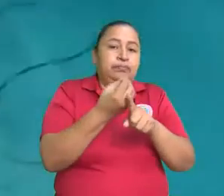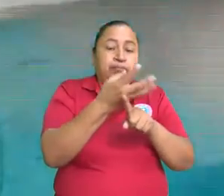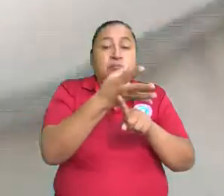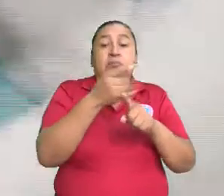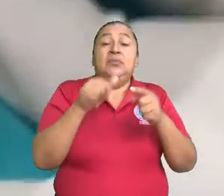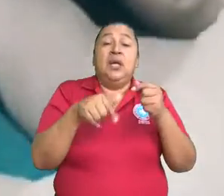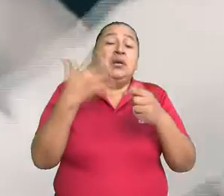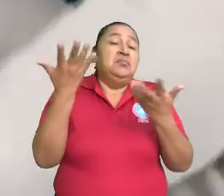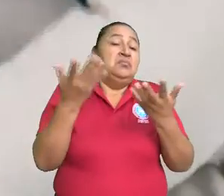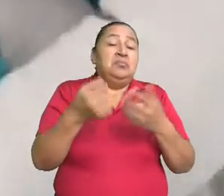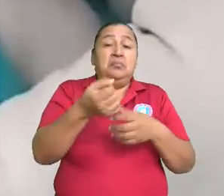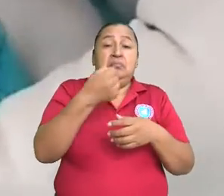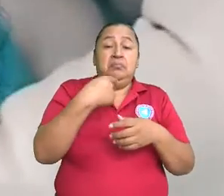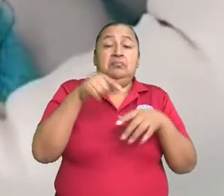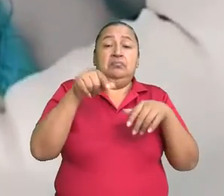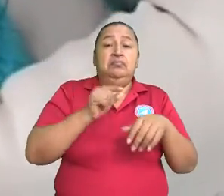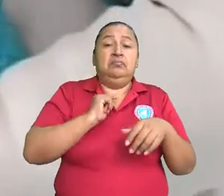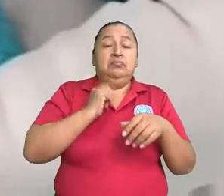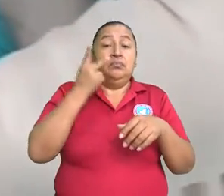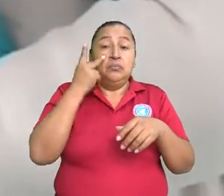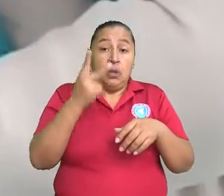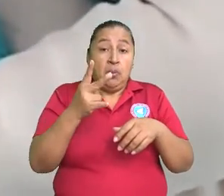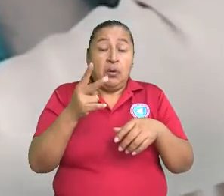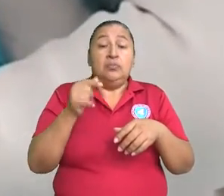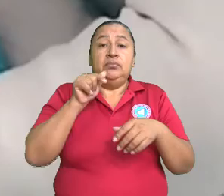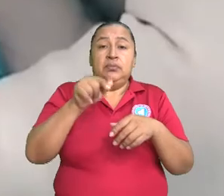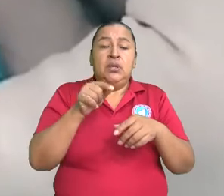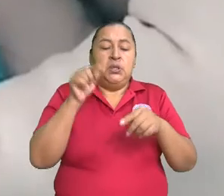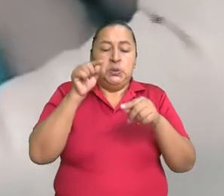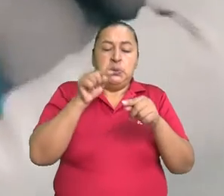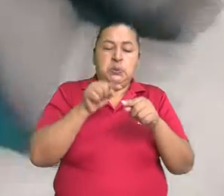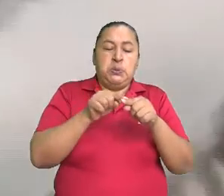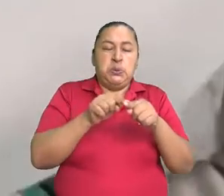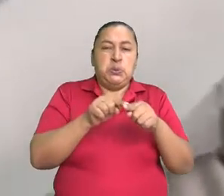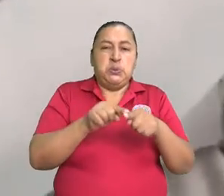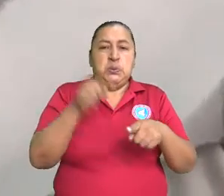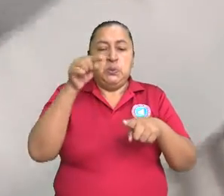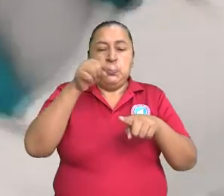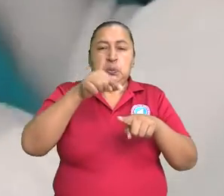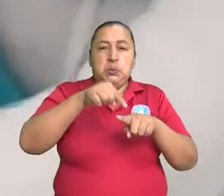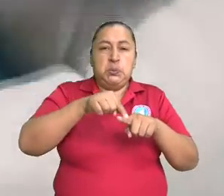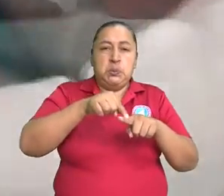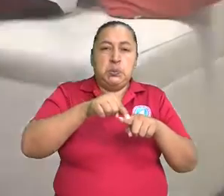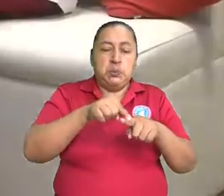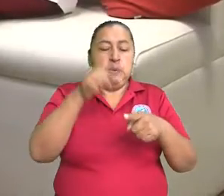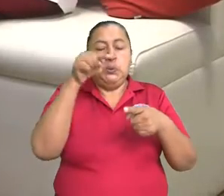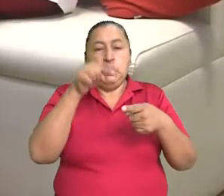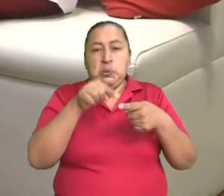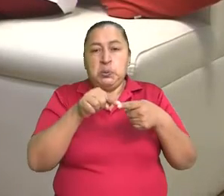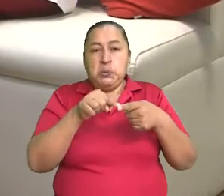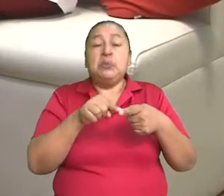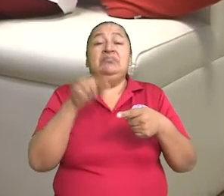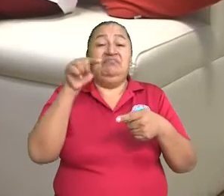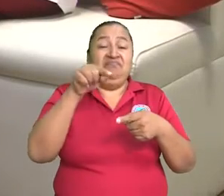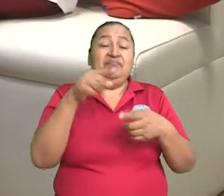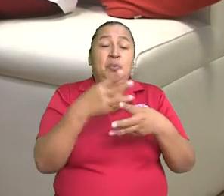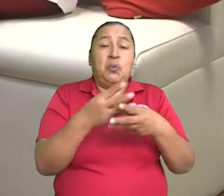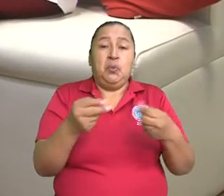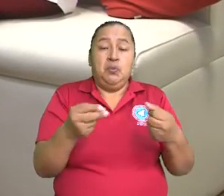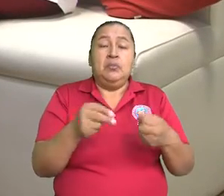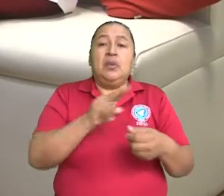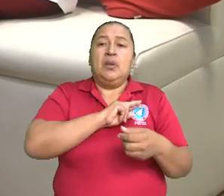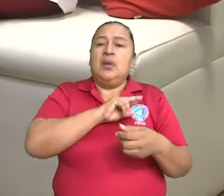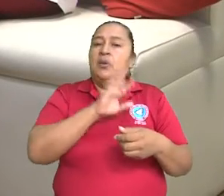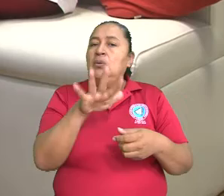tratamiento básicamente, como vemos ahí en las pantallas, que es cauterización con láser. Sí, exactamente. Y hay